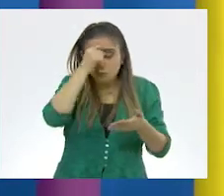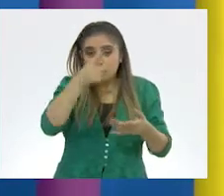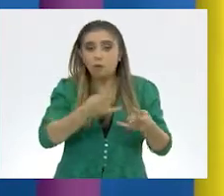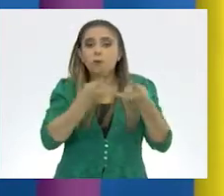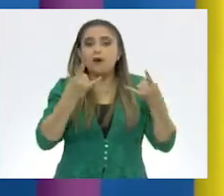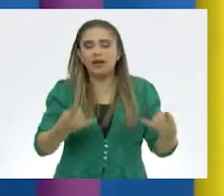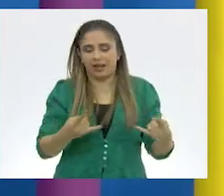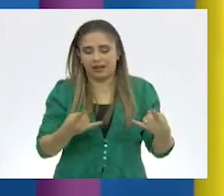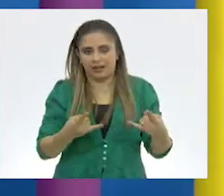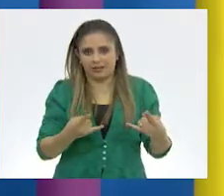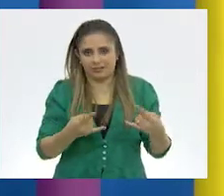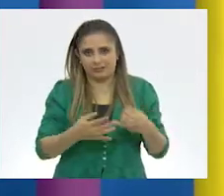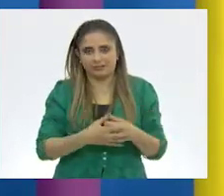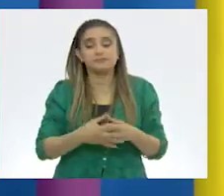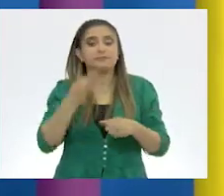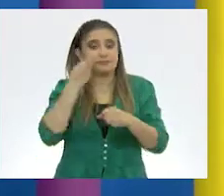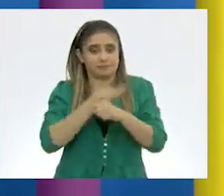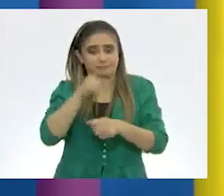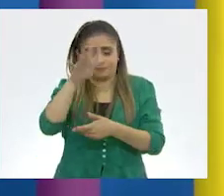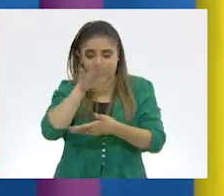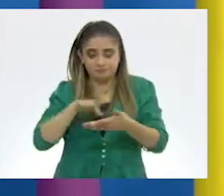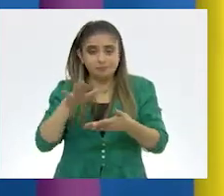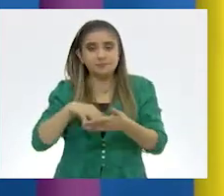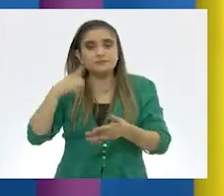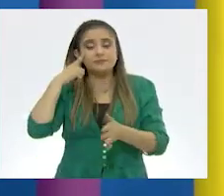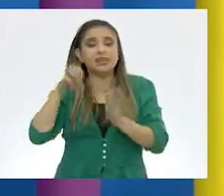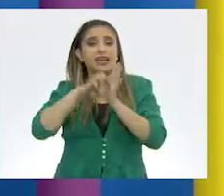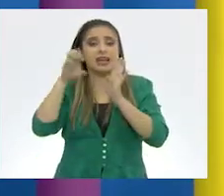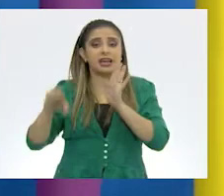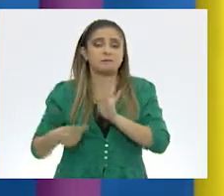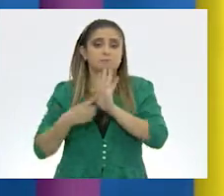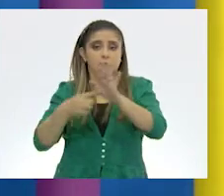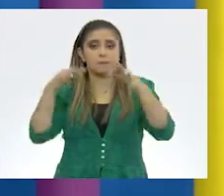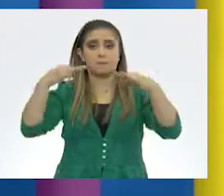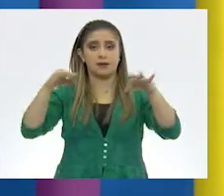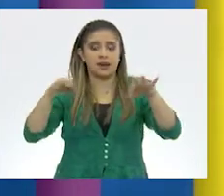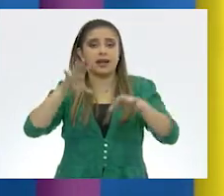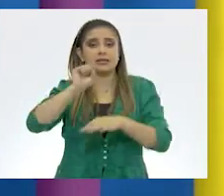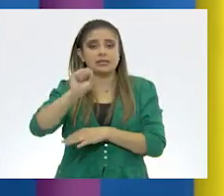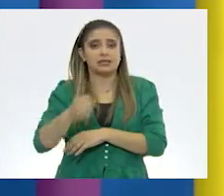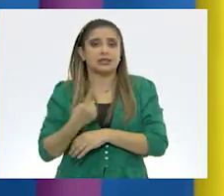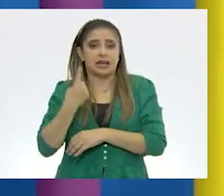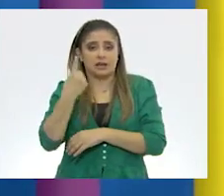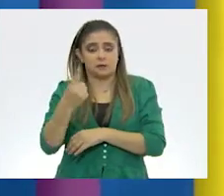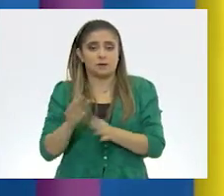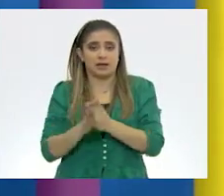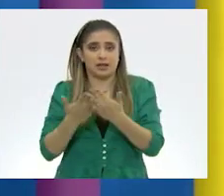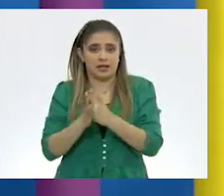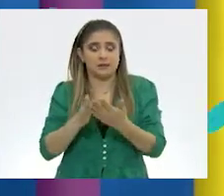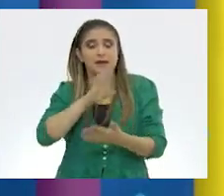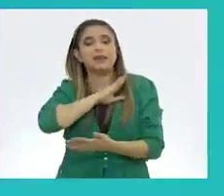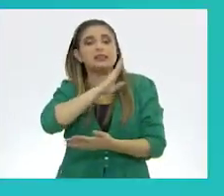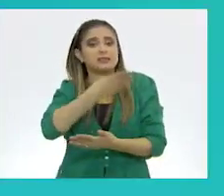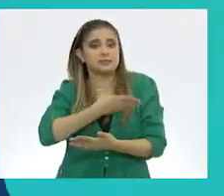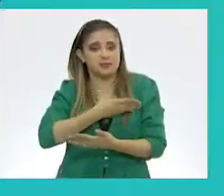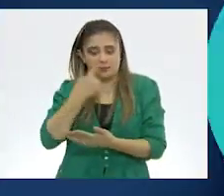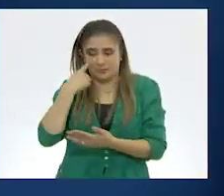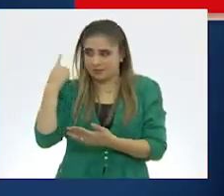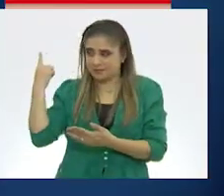ello, necesito que leamos juntos el ejemplo que aparece en la página 61 del libro de texto de español.